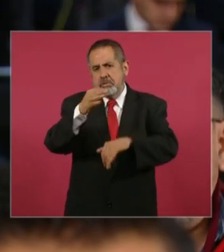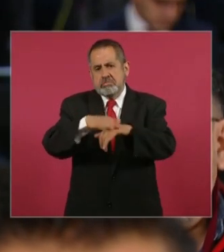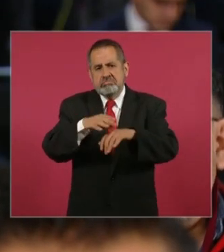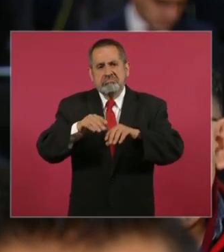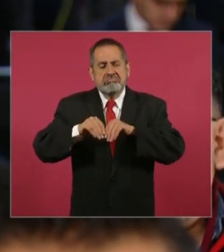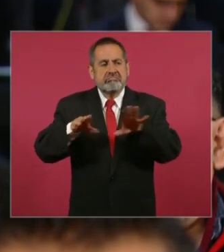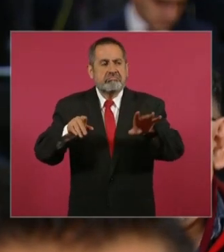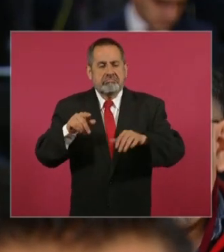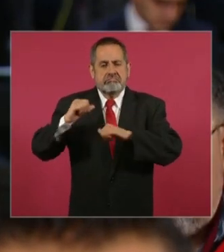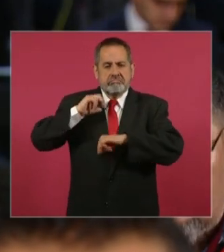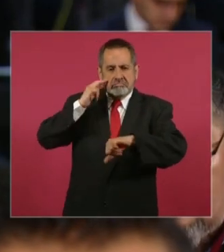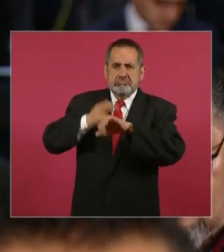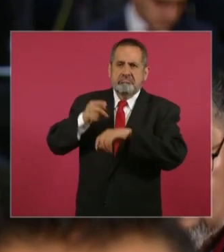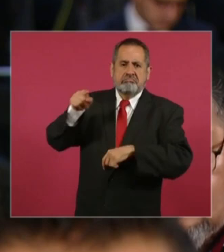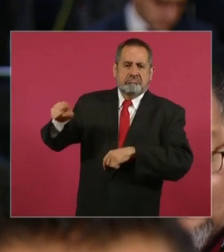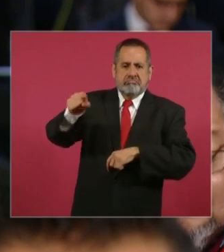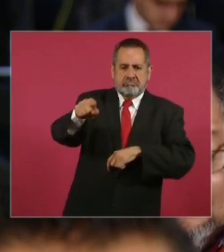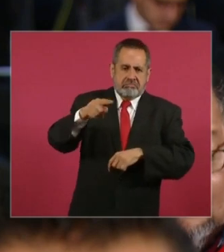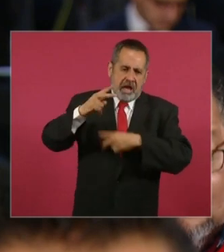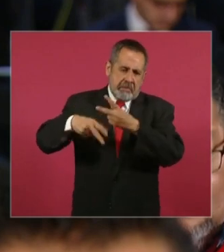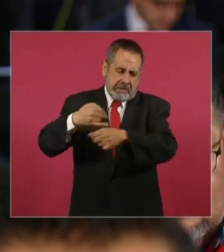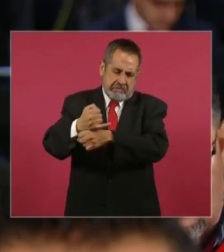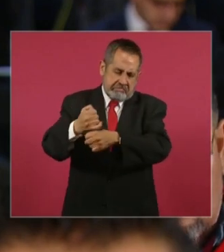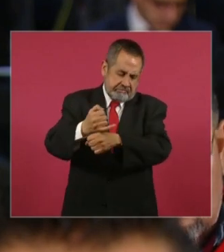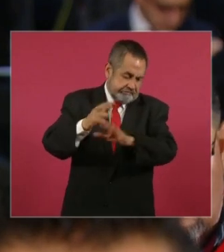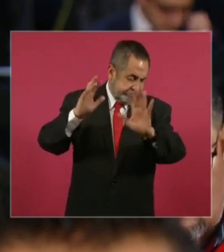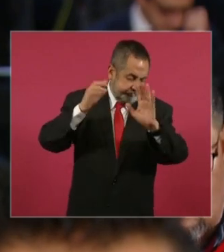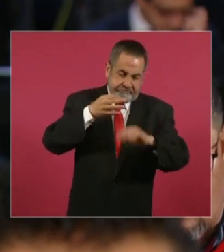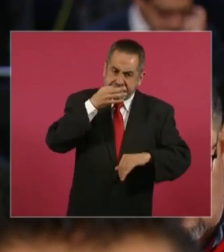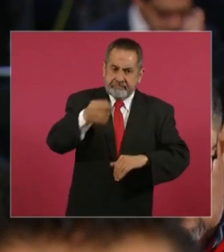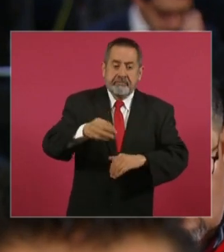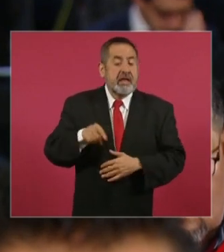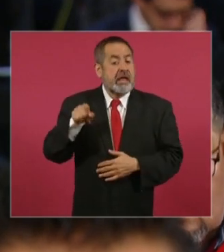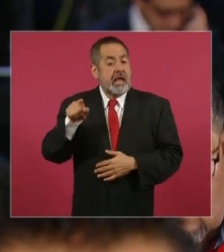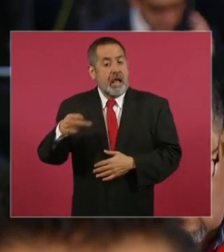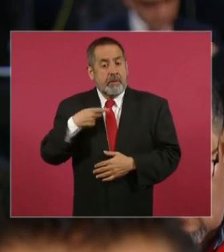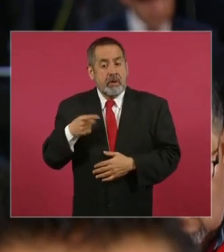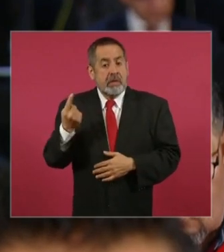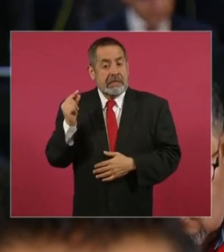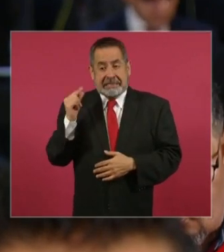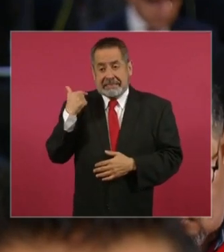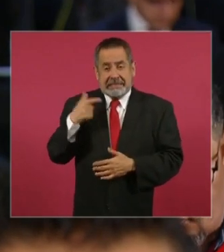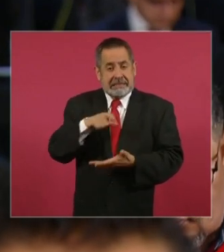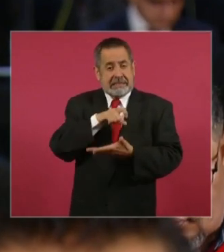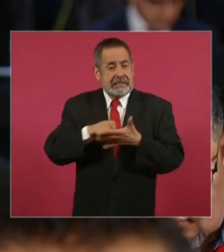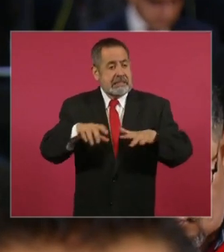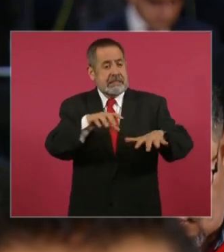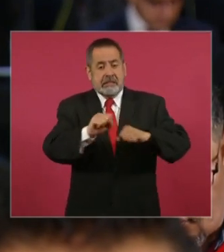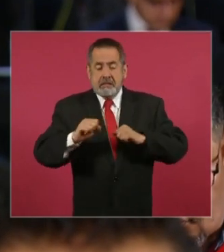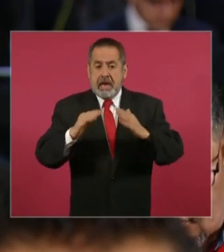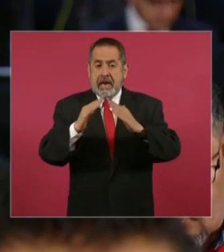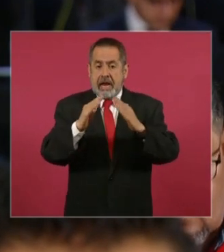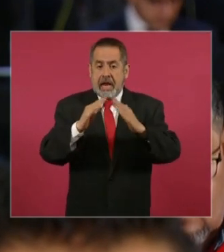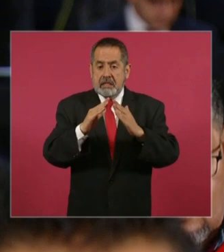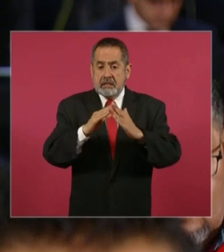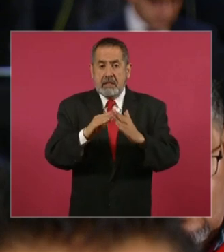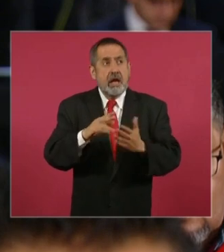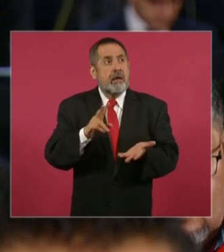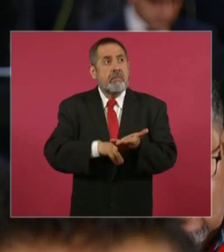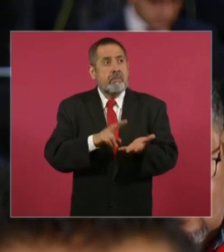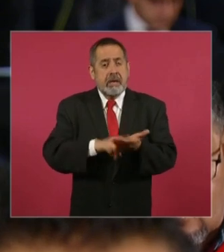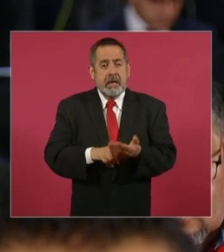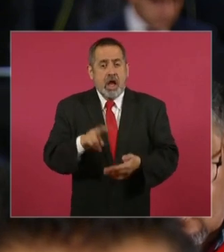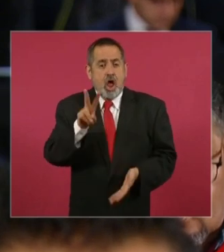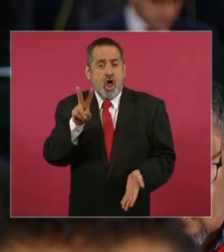las instancias correspondientes harán lo propio. Esta persona acaba de adquirir una vivienda que está valorada en cerca